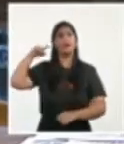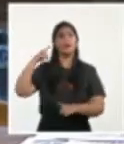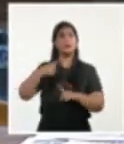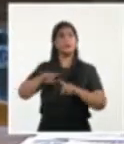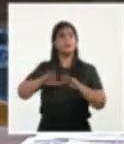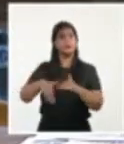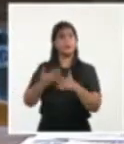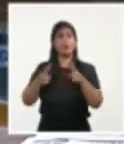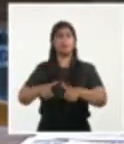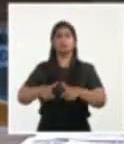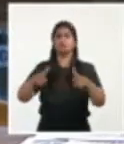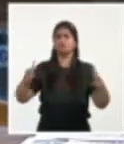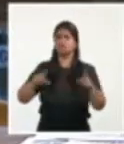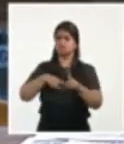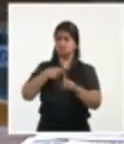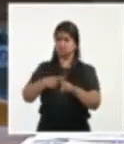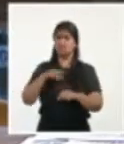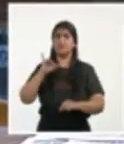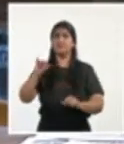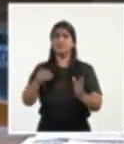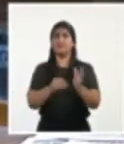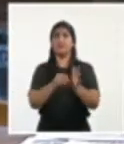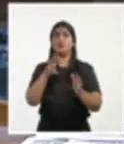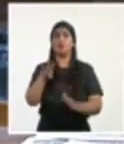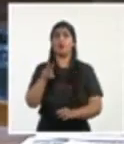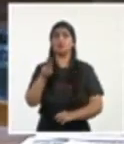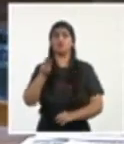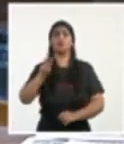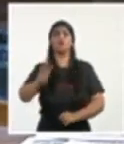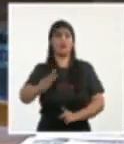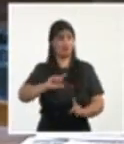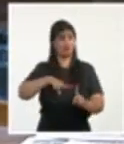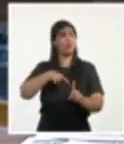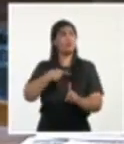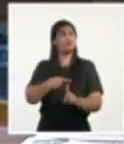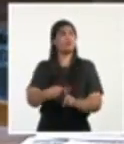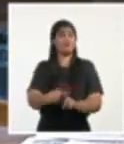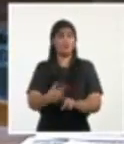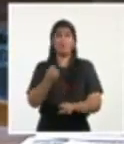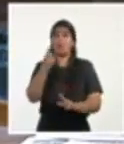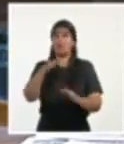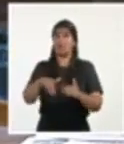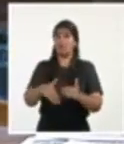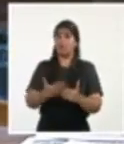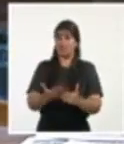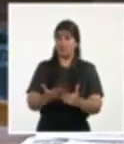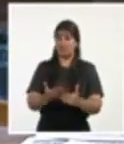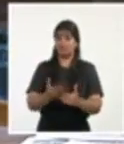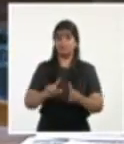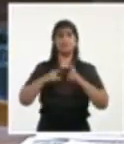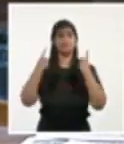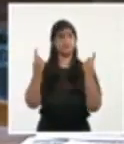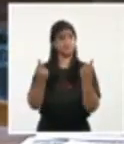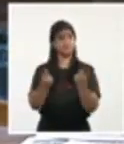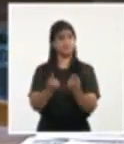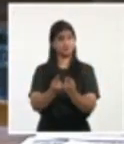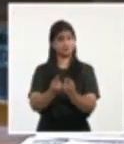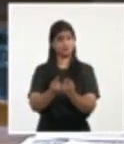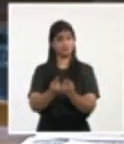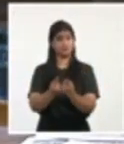elevado de casos, 6.423 casos confirmados ayer. Y de los casos que llevamos